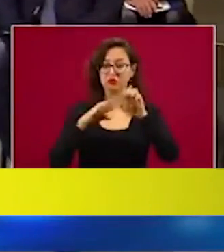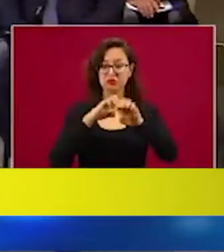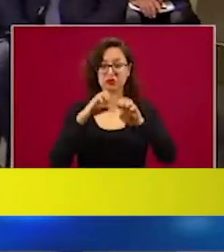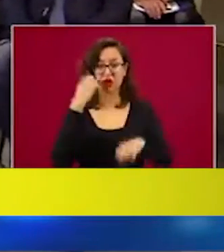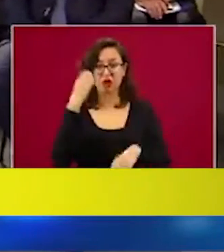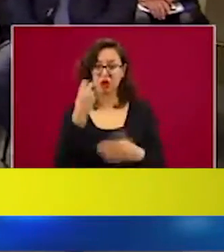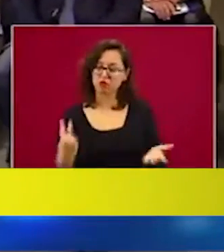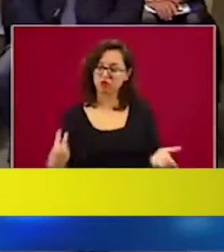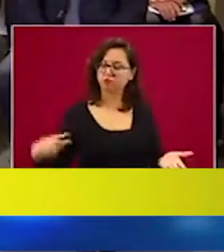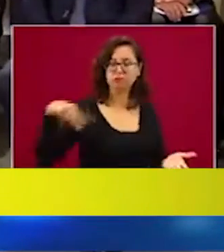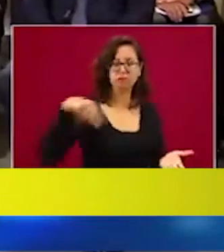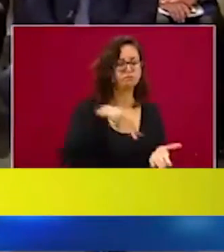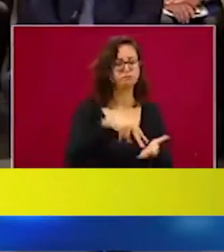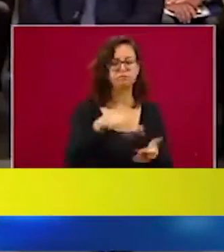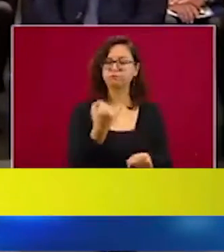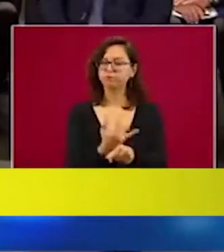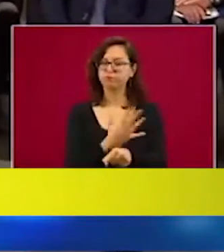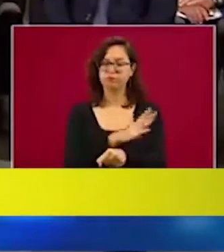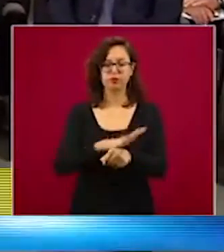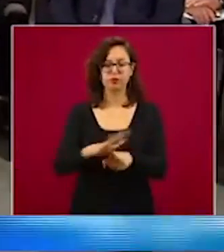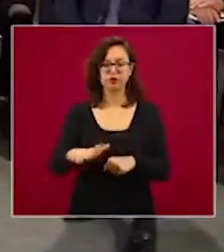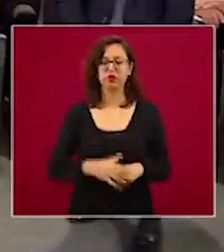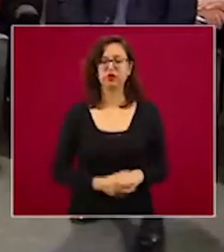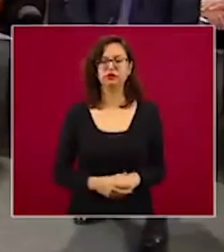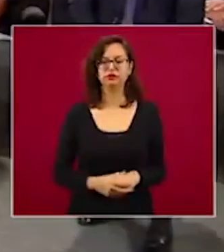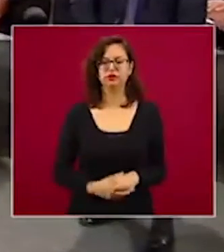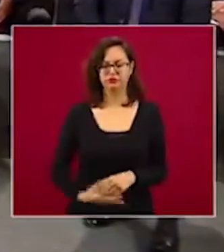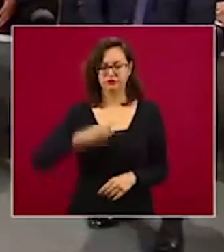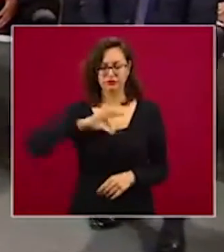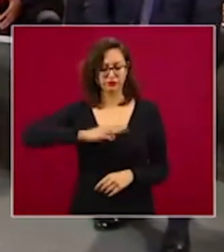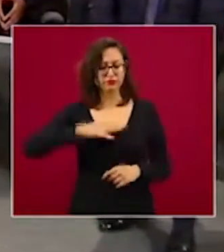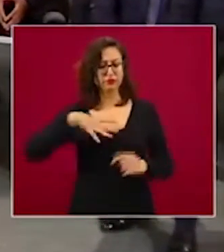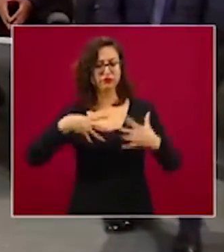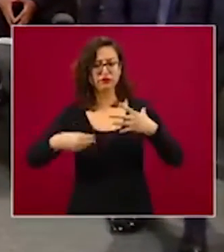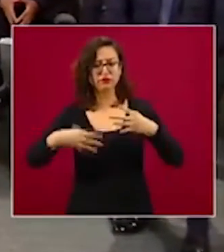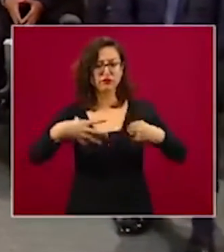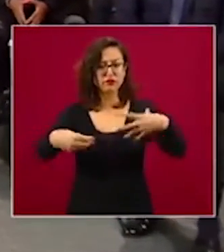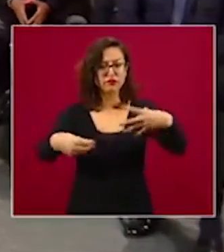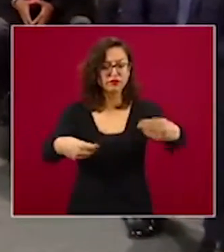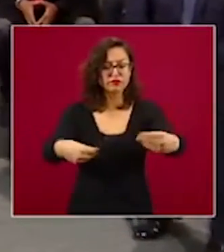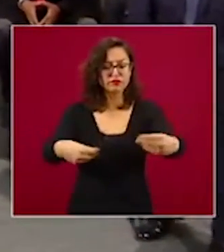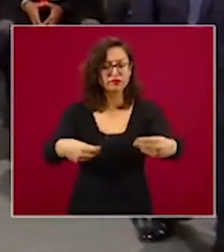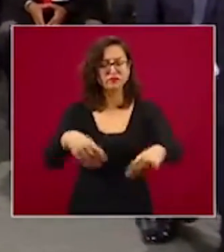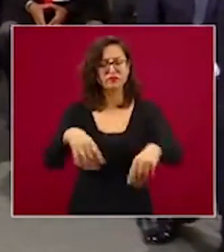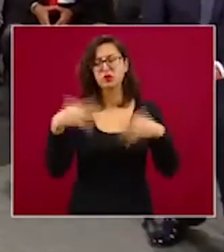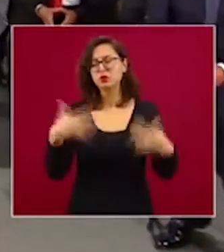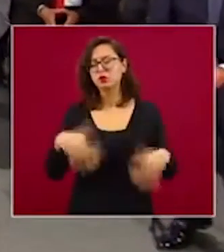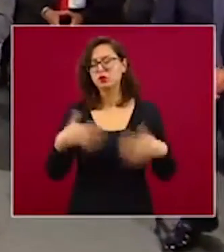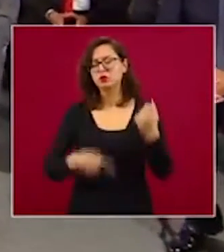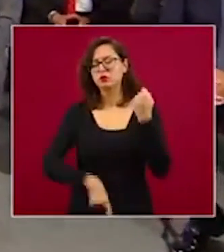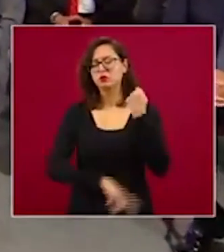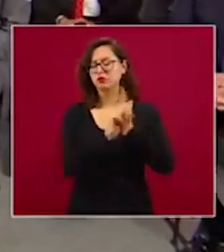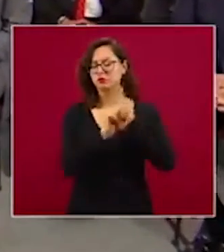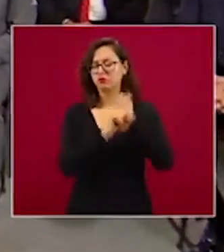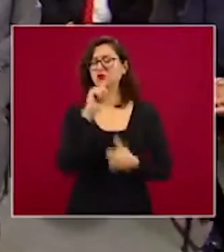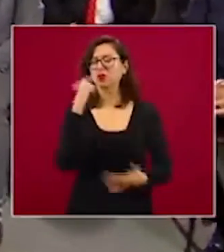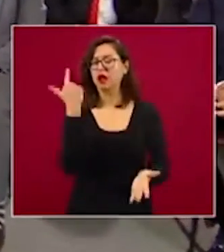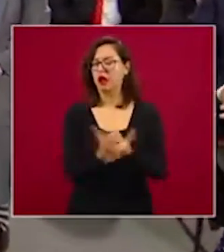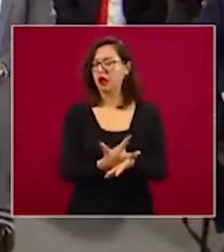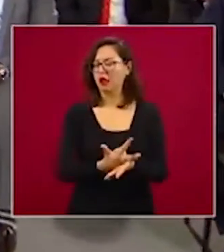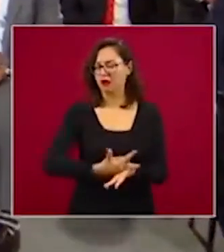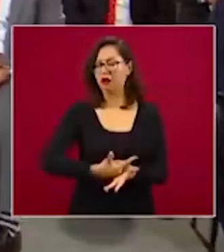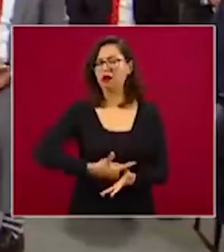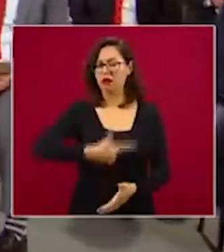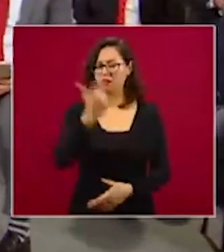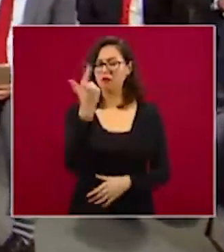La pandemia representa uno de los mayores desafíos de nuestros tiempos, que exige de